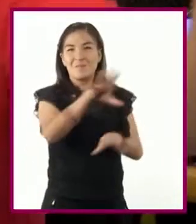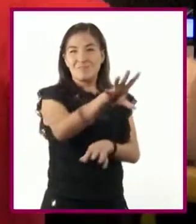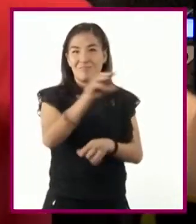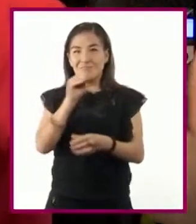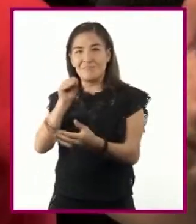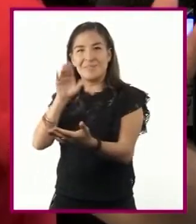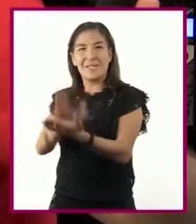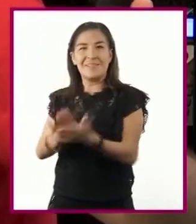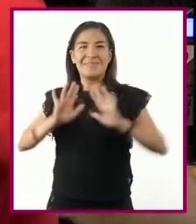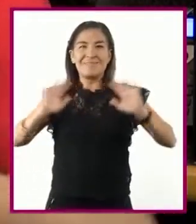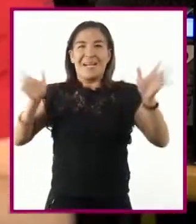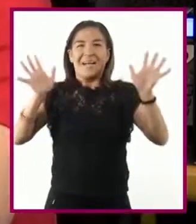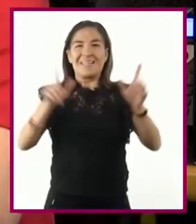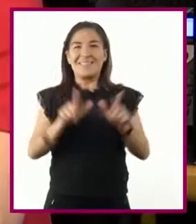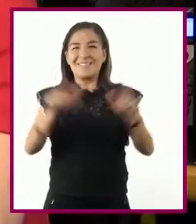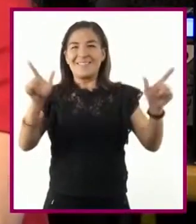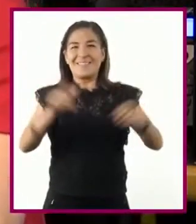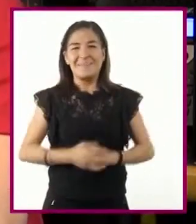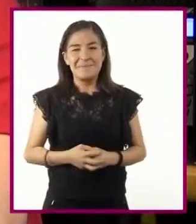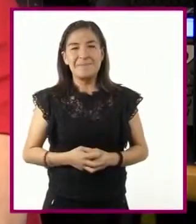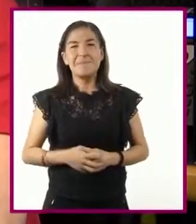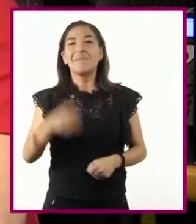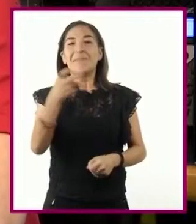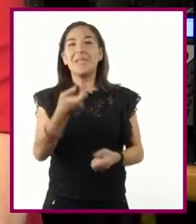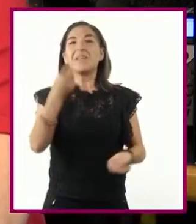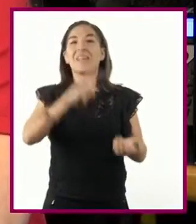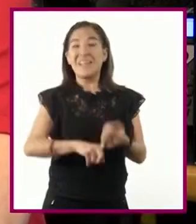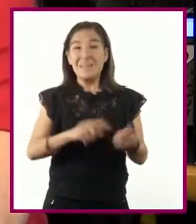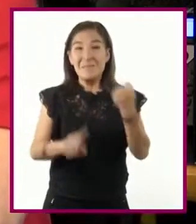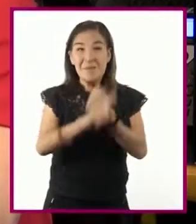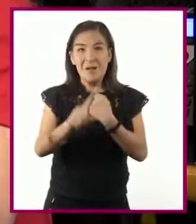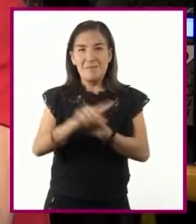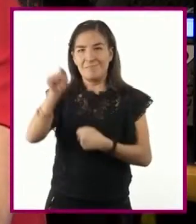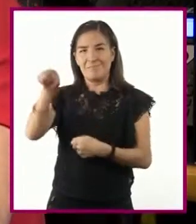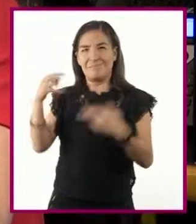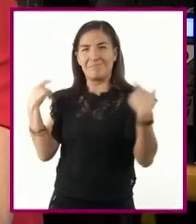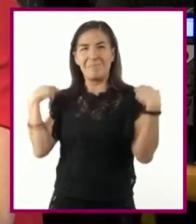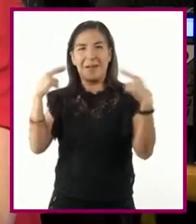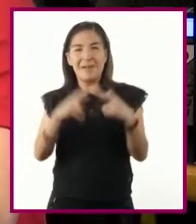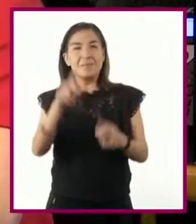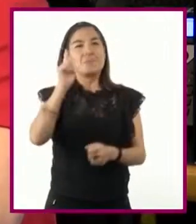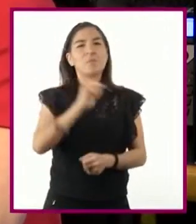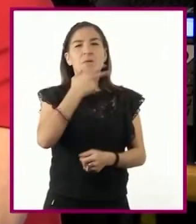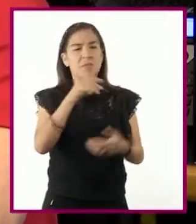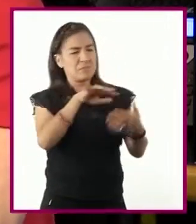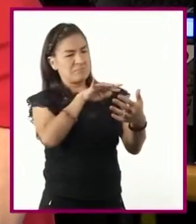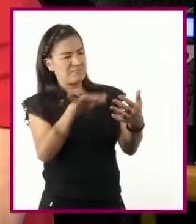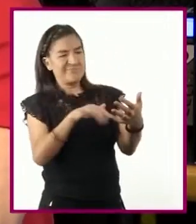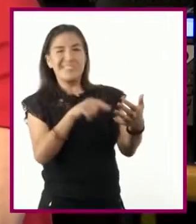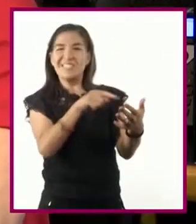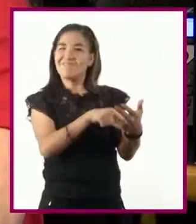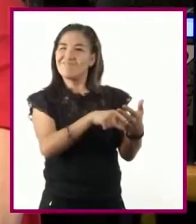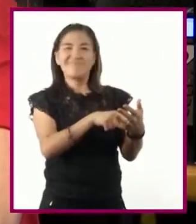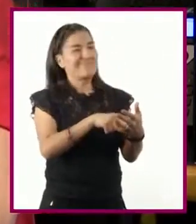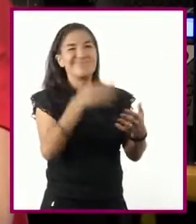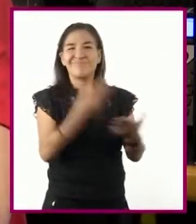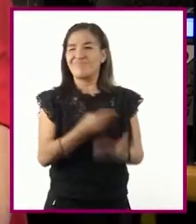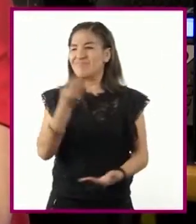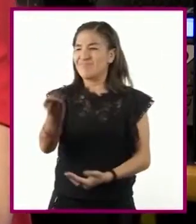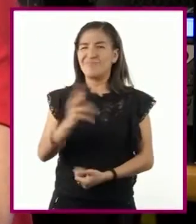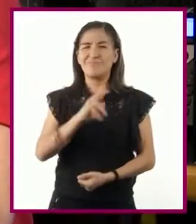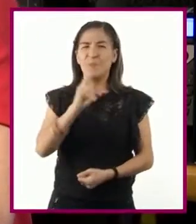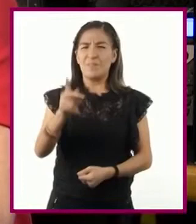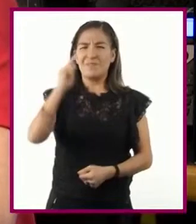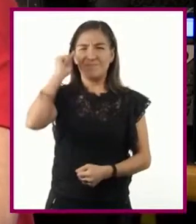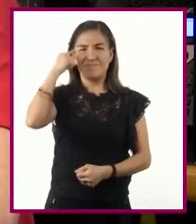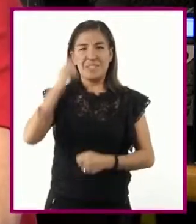asunto solucionado. Los problemas ocurren cuando la maestra o el maestro les regresa el trabajo y dice con voz